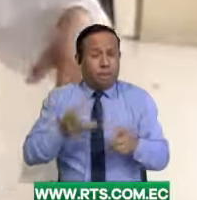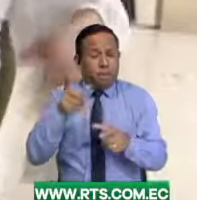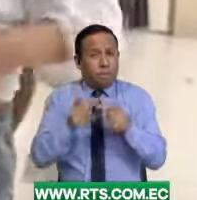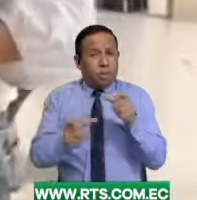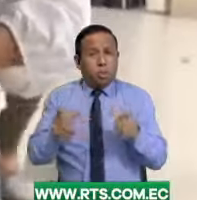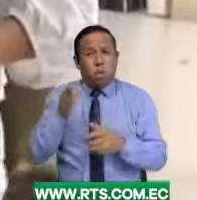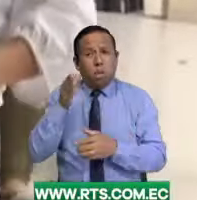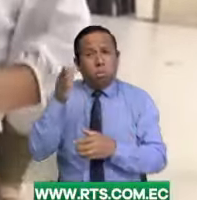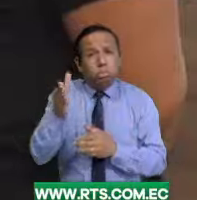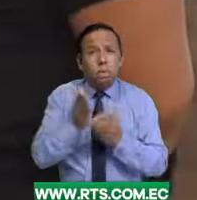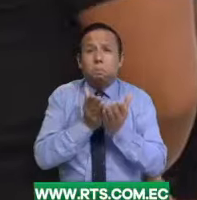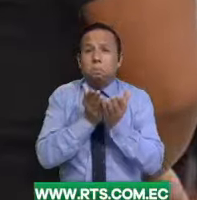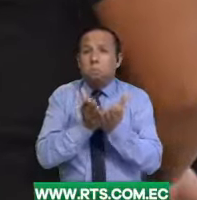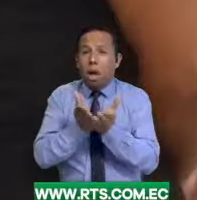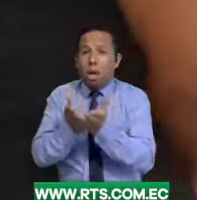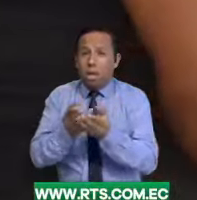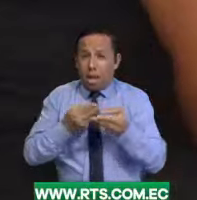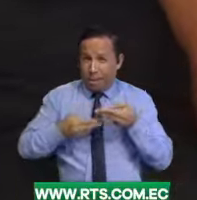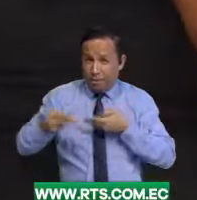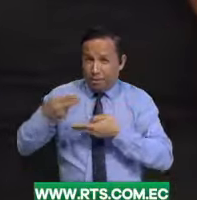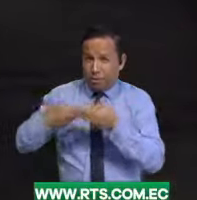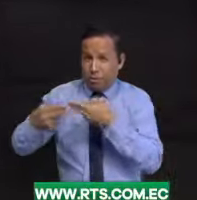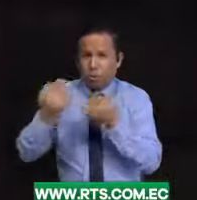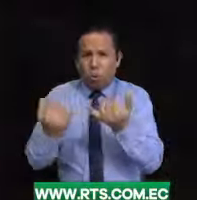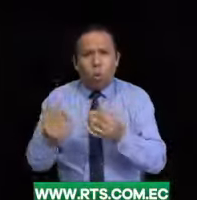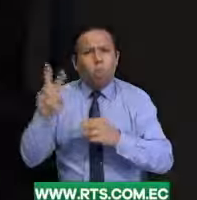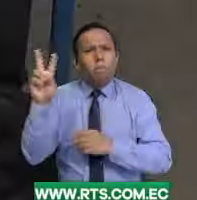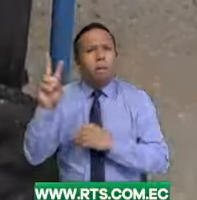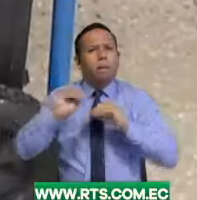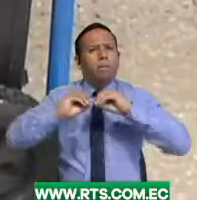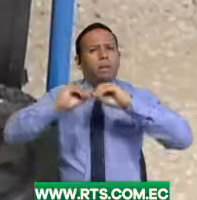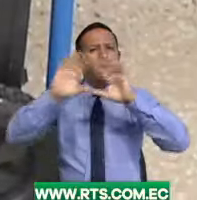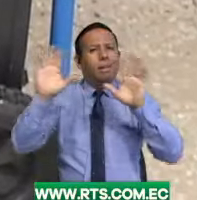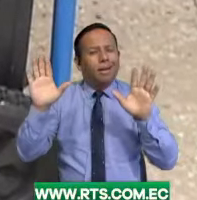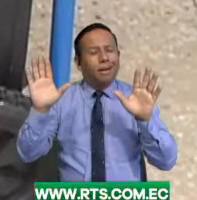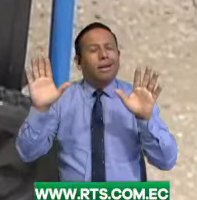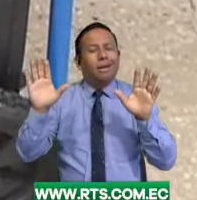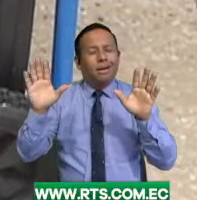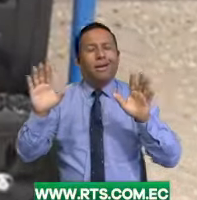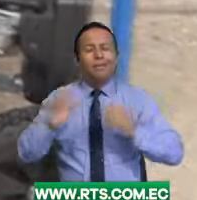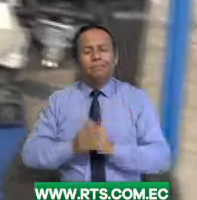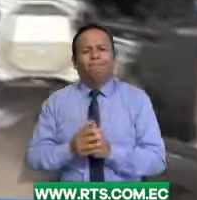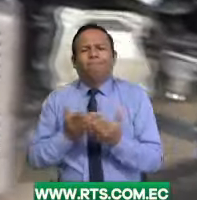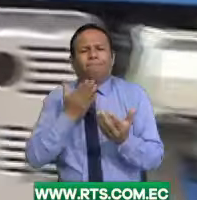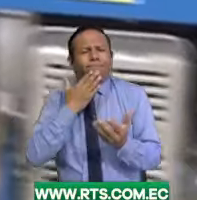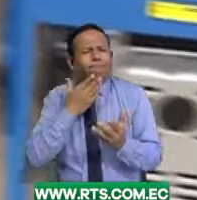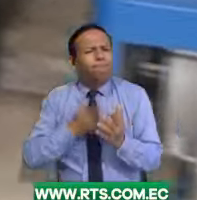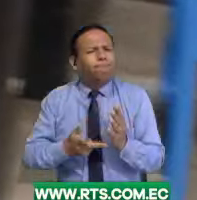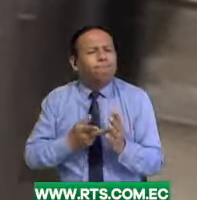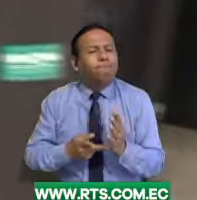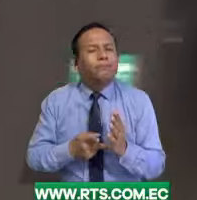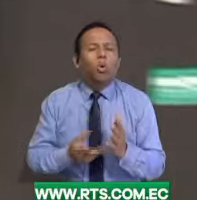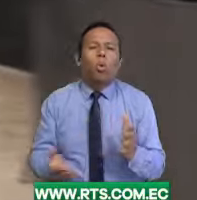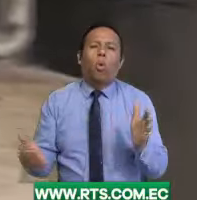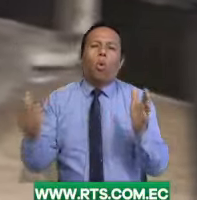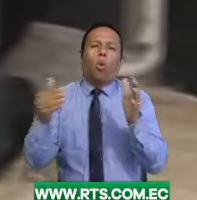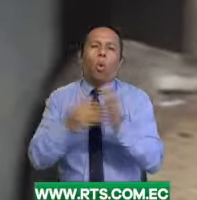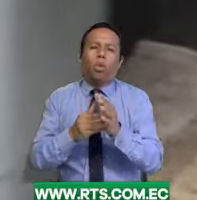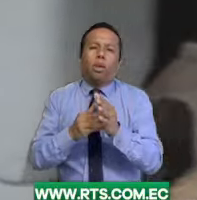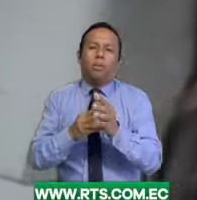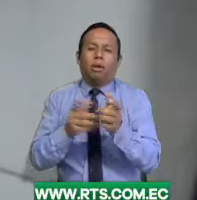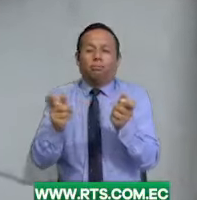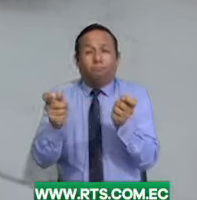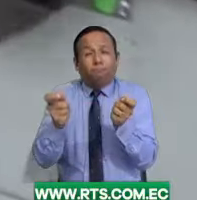a la Bahía de Guayaquil la mañana de este viernes. Esto se debió a un nuevo